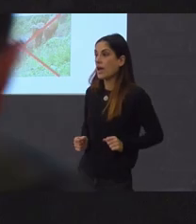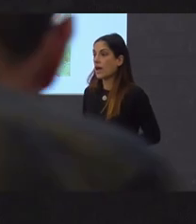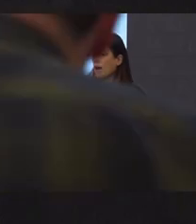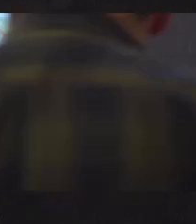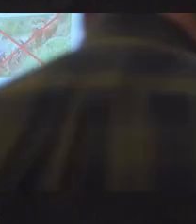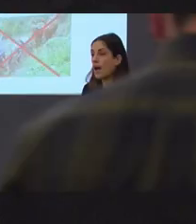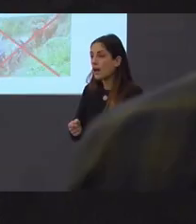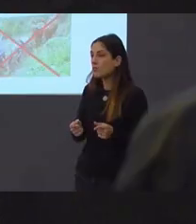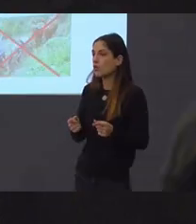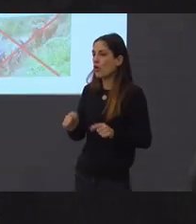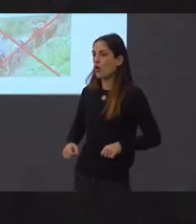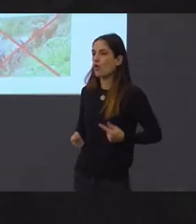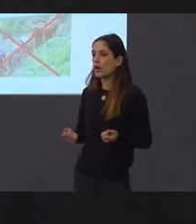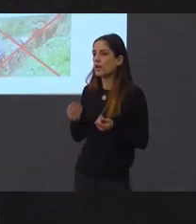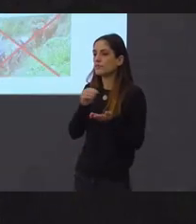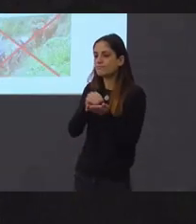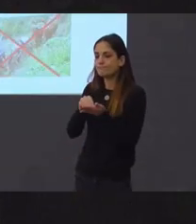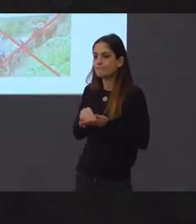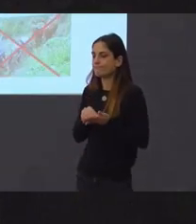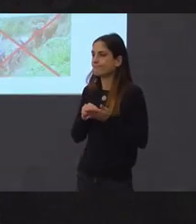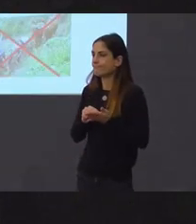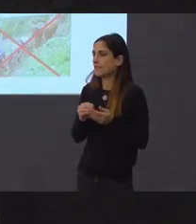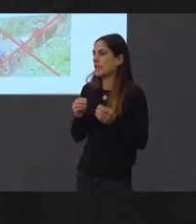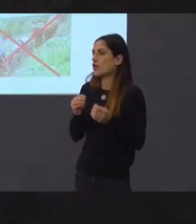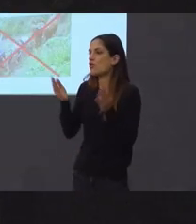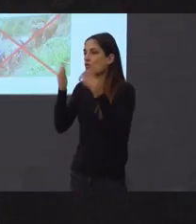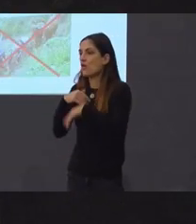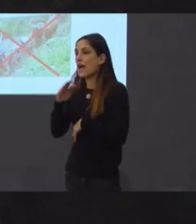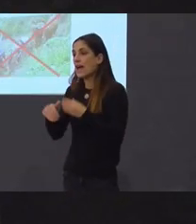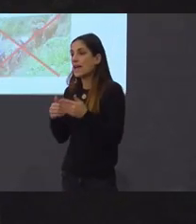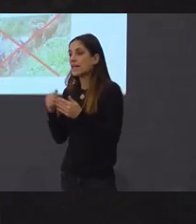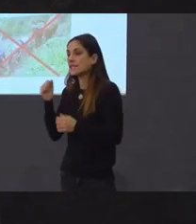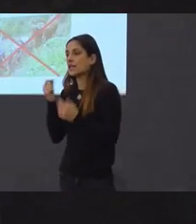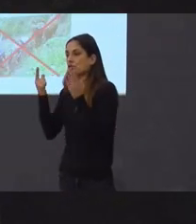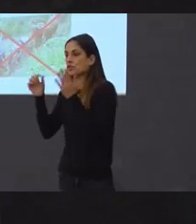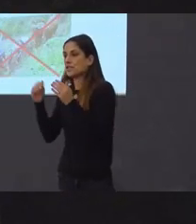60. Entón, pensade, eso, na importancia que revestía o monte veciñal para o conxunto